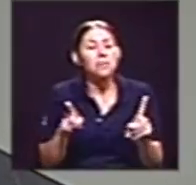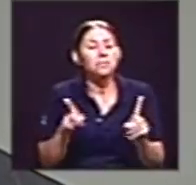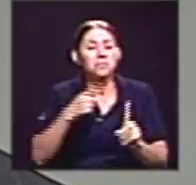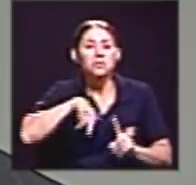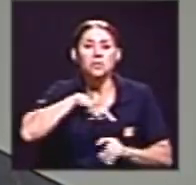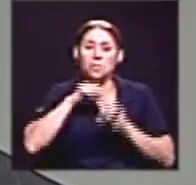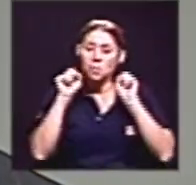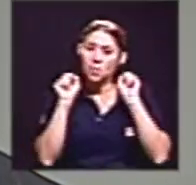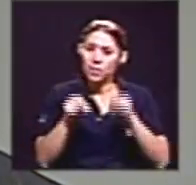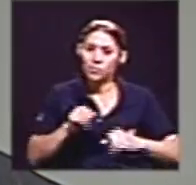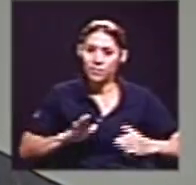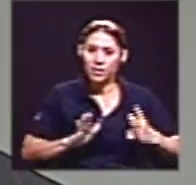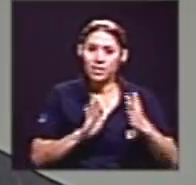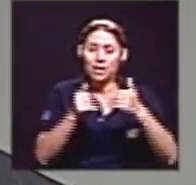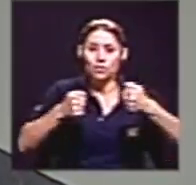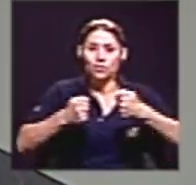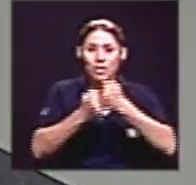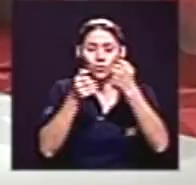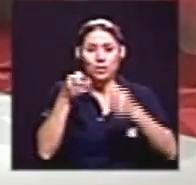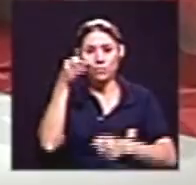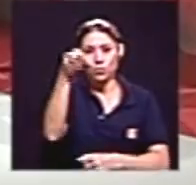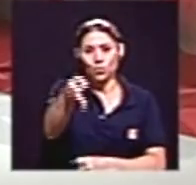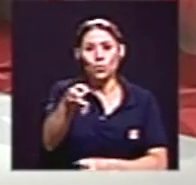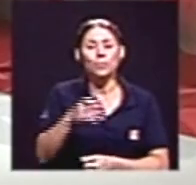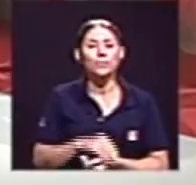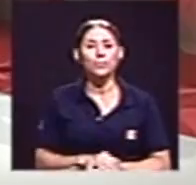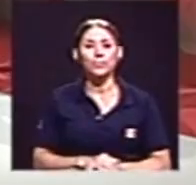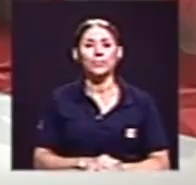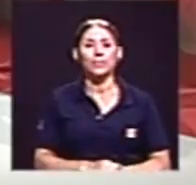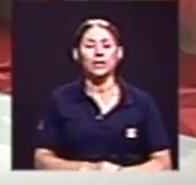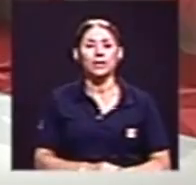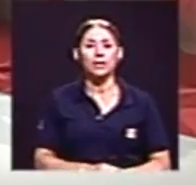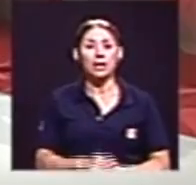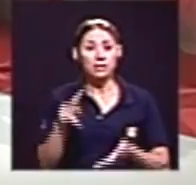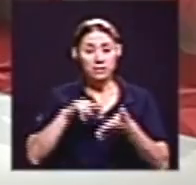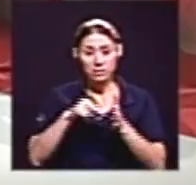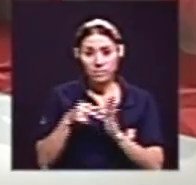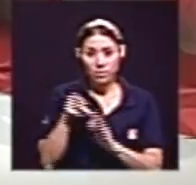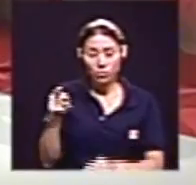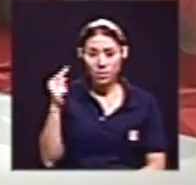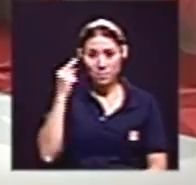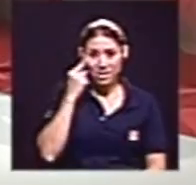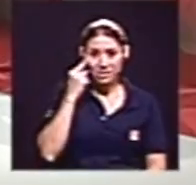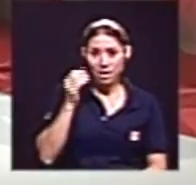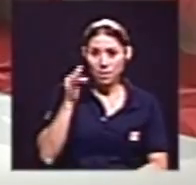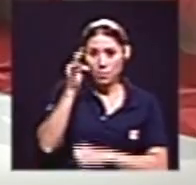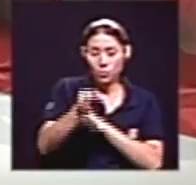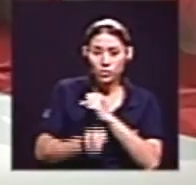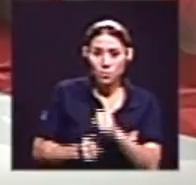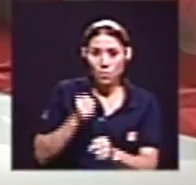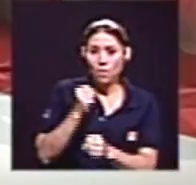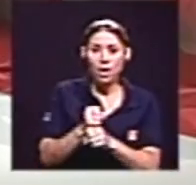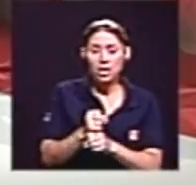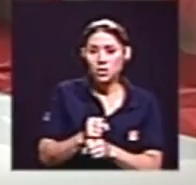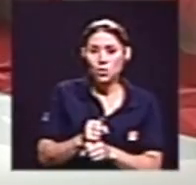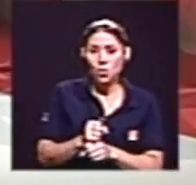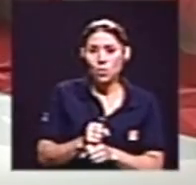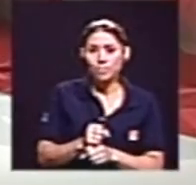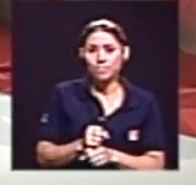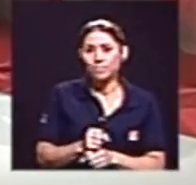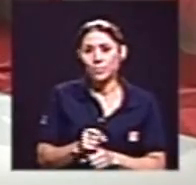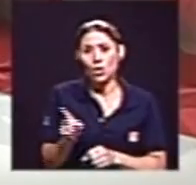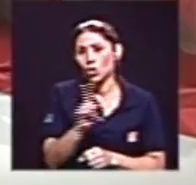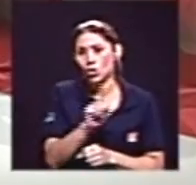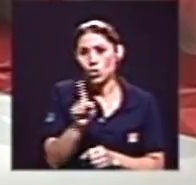enfrentar los retos del futuro. Lo cual querría decir, don Francisco, que usted piensa que el año entrante no se volverá a 9